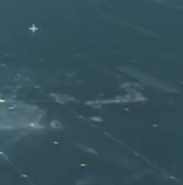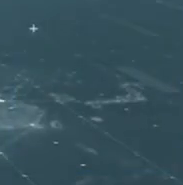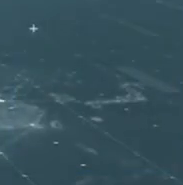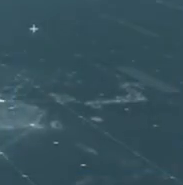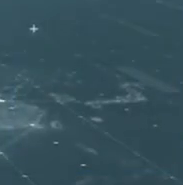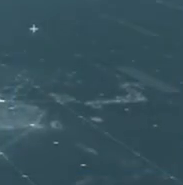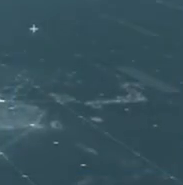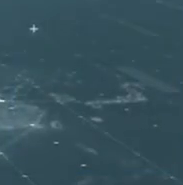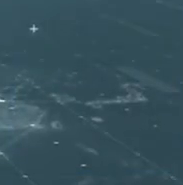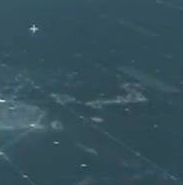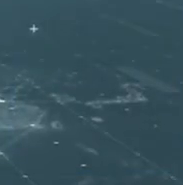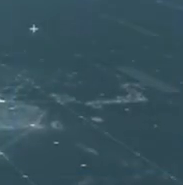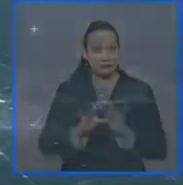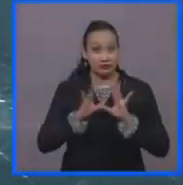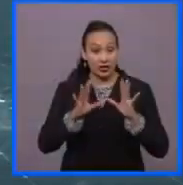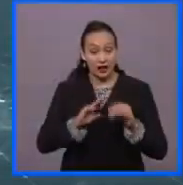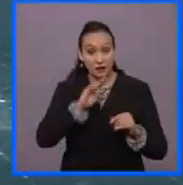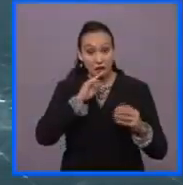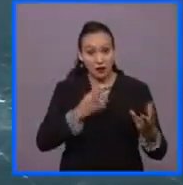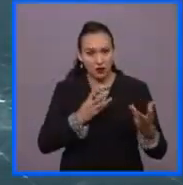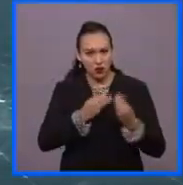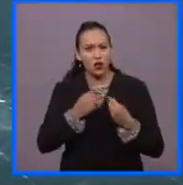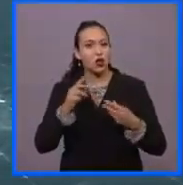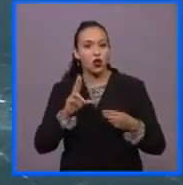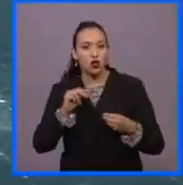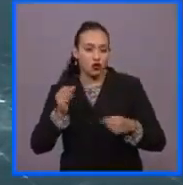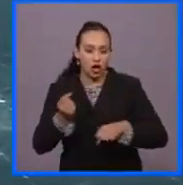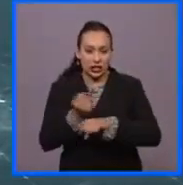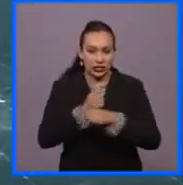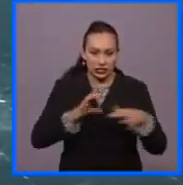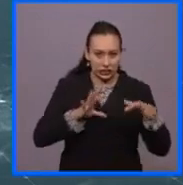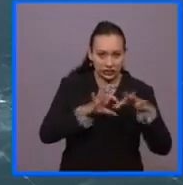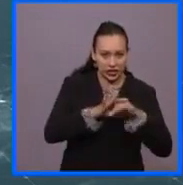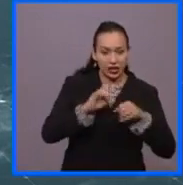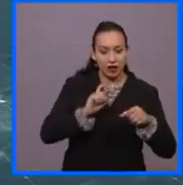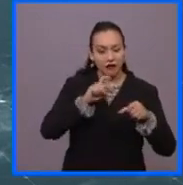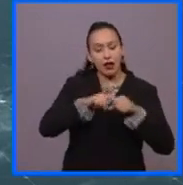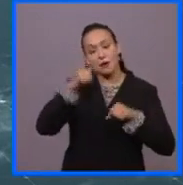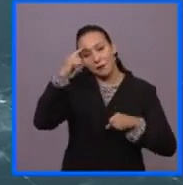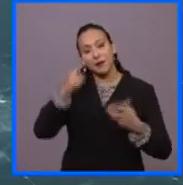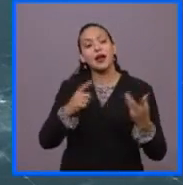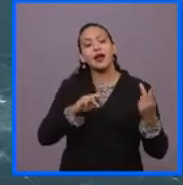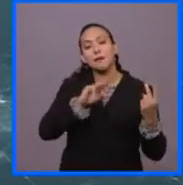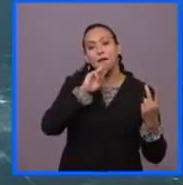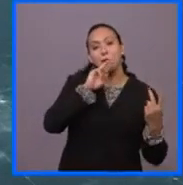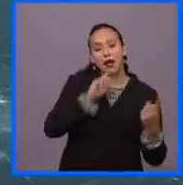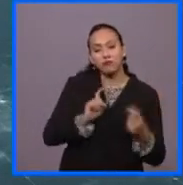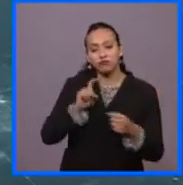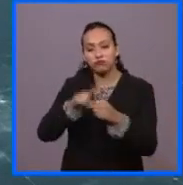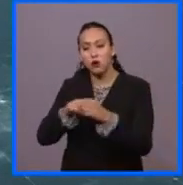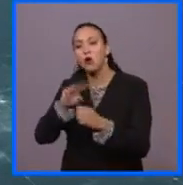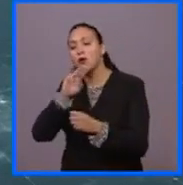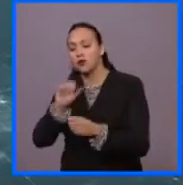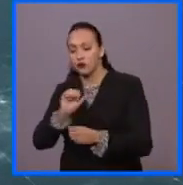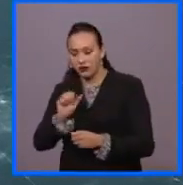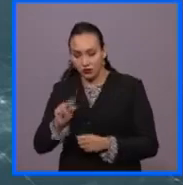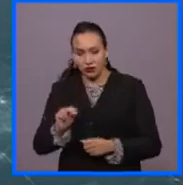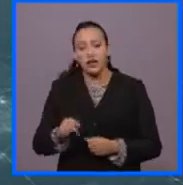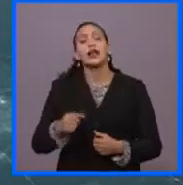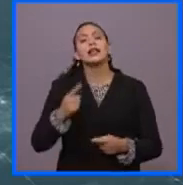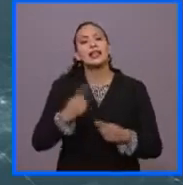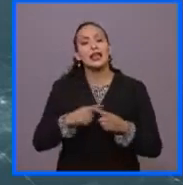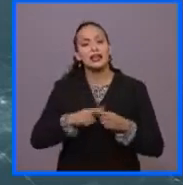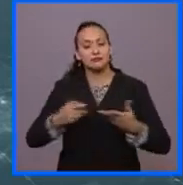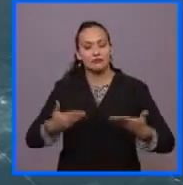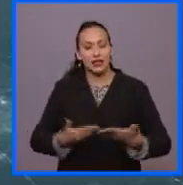En casos de comaternidad, no es el lazo biológico lo que determina la filiación con una de las madres, sino la voluntad